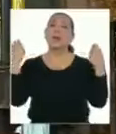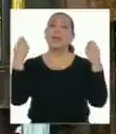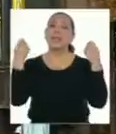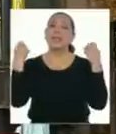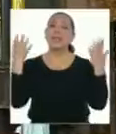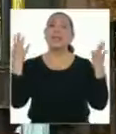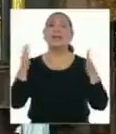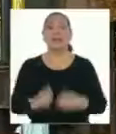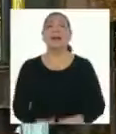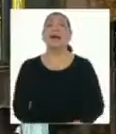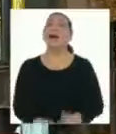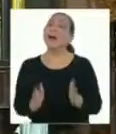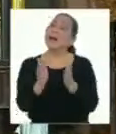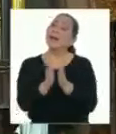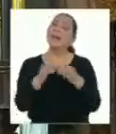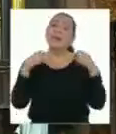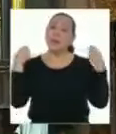Aleluya.